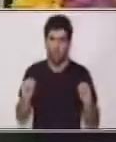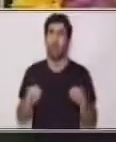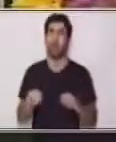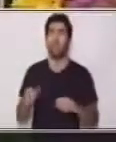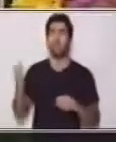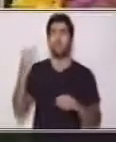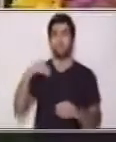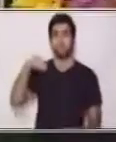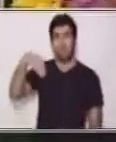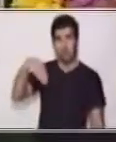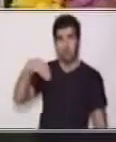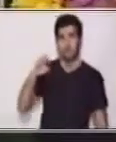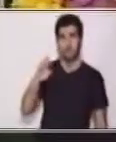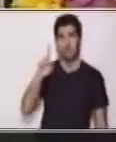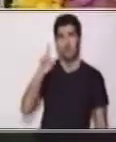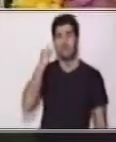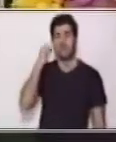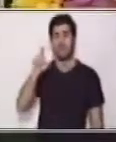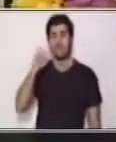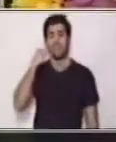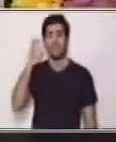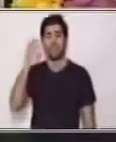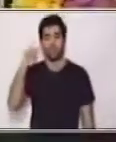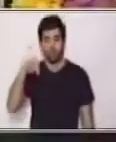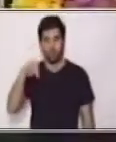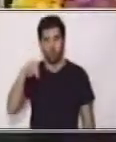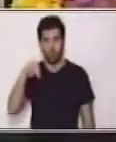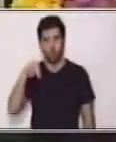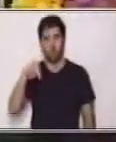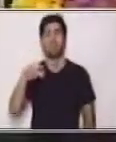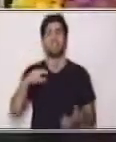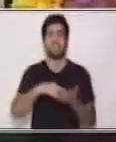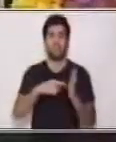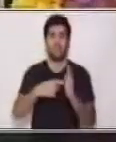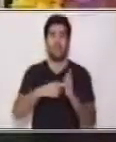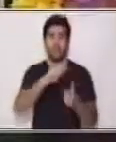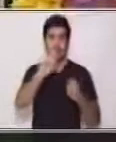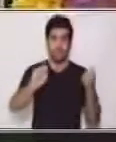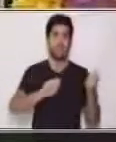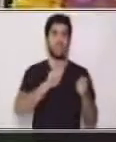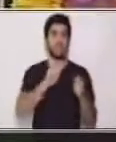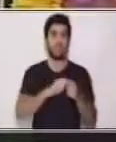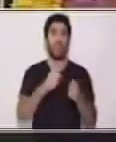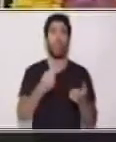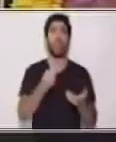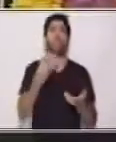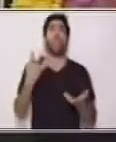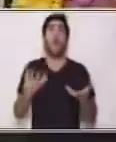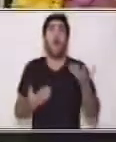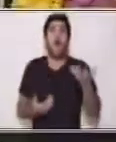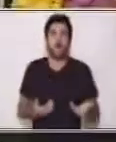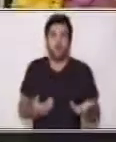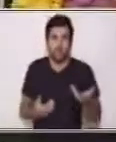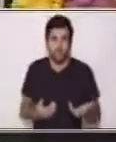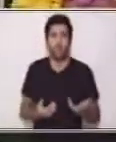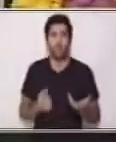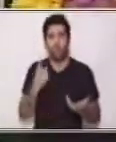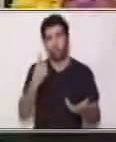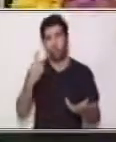diferentes instrumentos de medición. Muy bien, te espero para la próxima